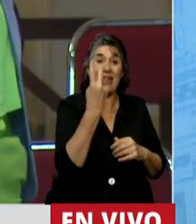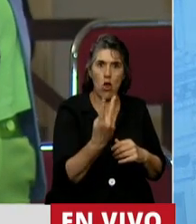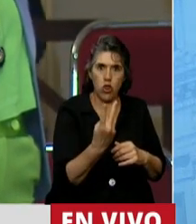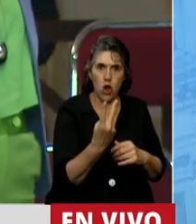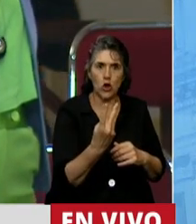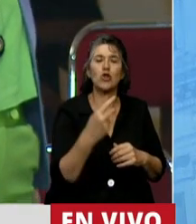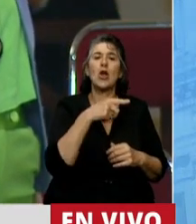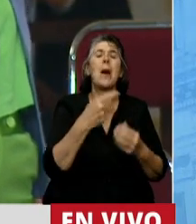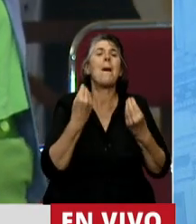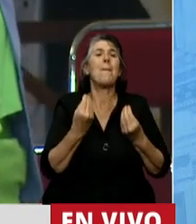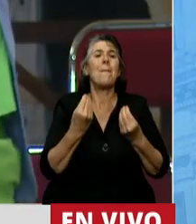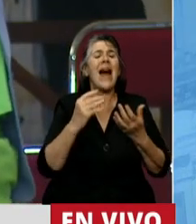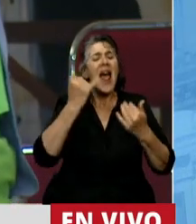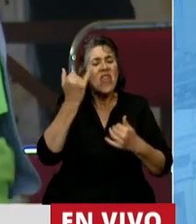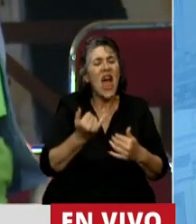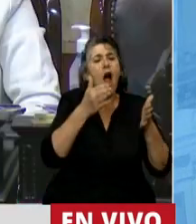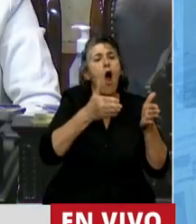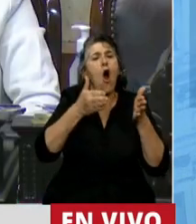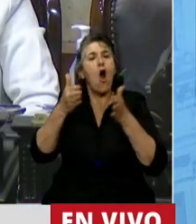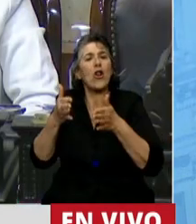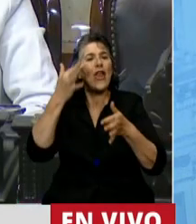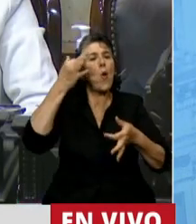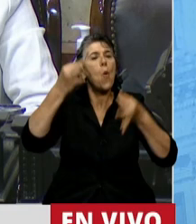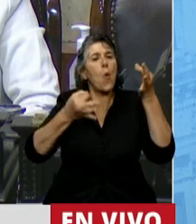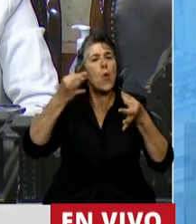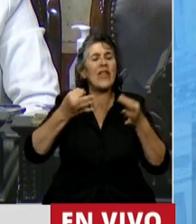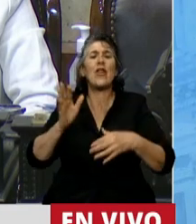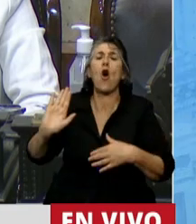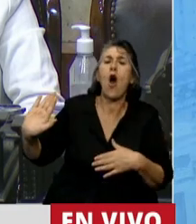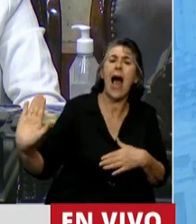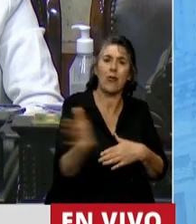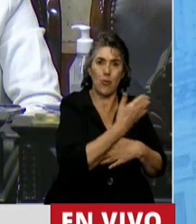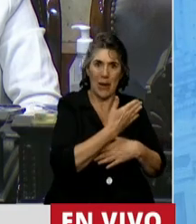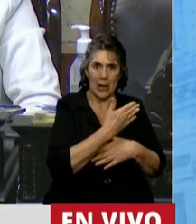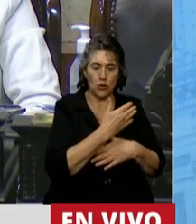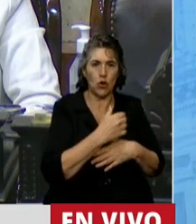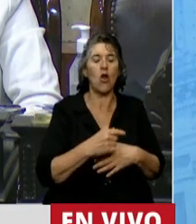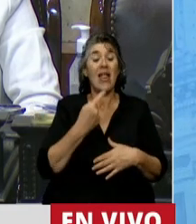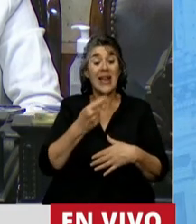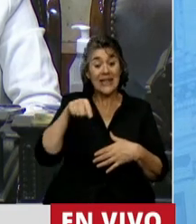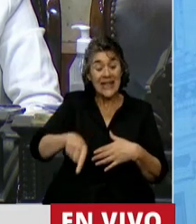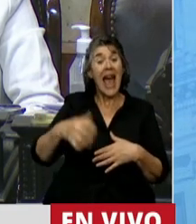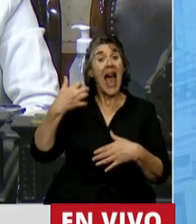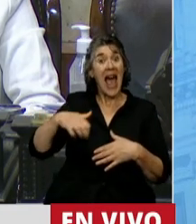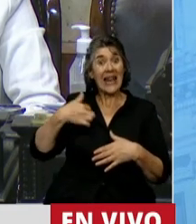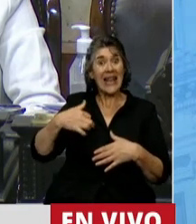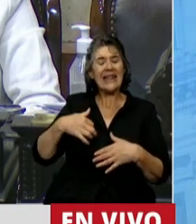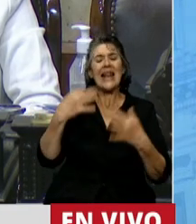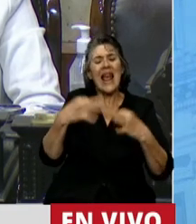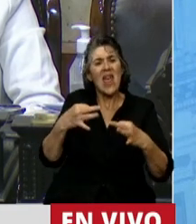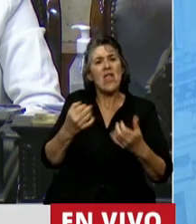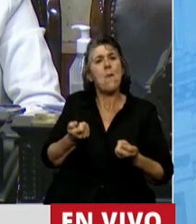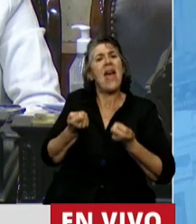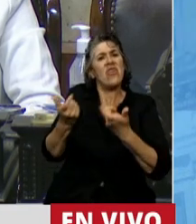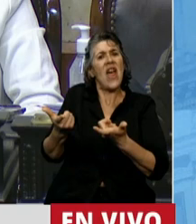para nuestro ordenamiento jurídico obligatorios. Sus órganos han señalado la necesidad de que Argentina garantice el acceso